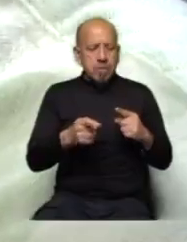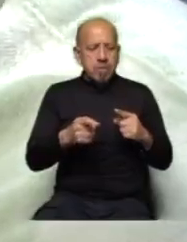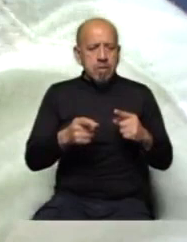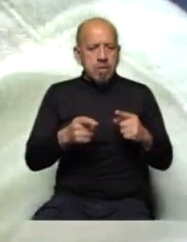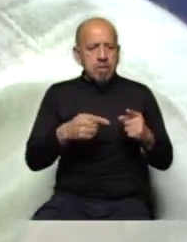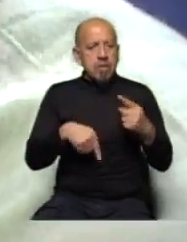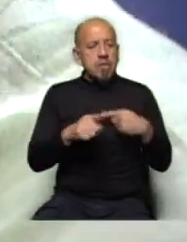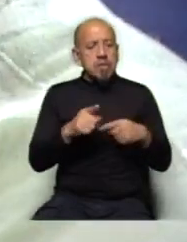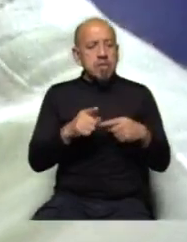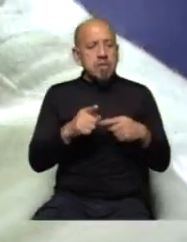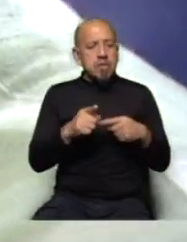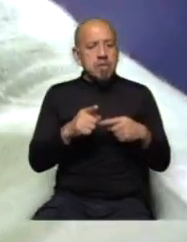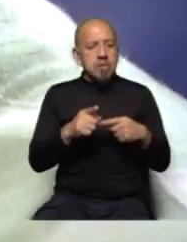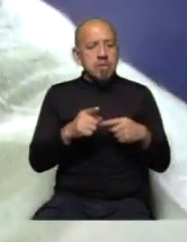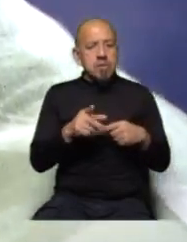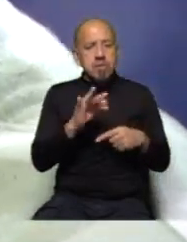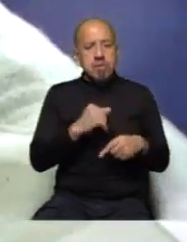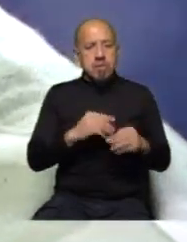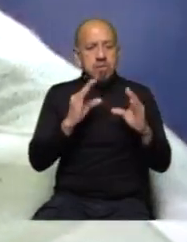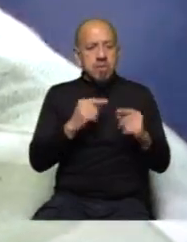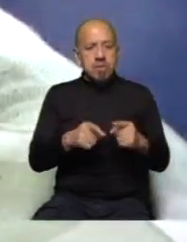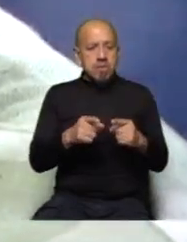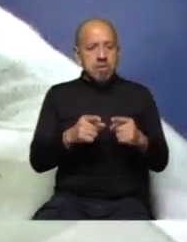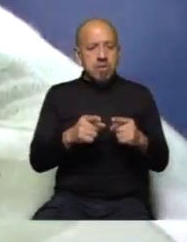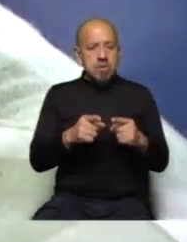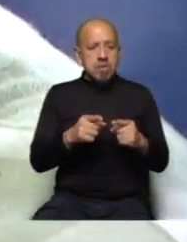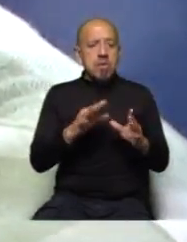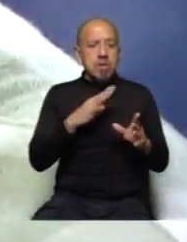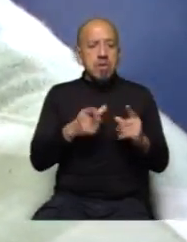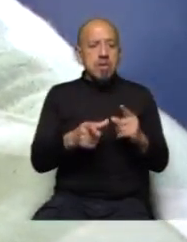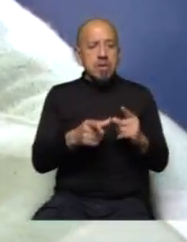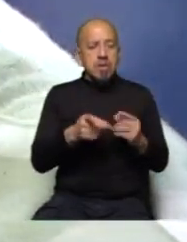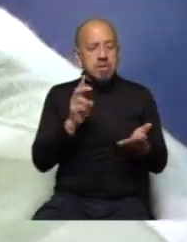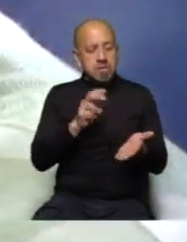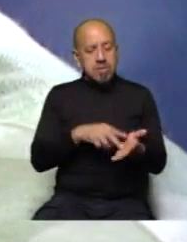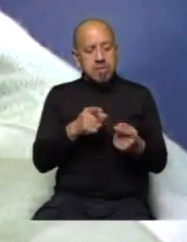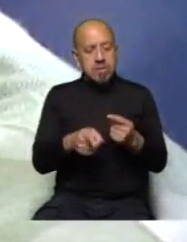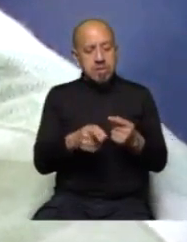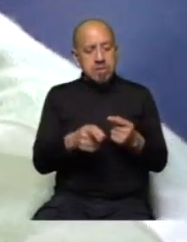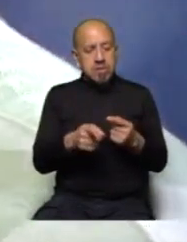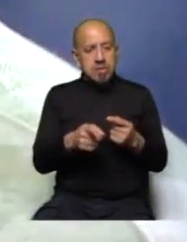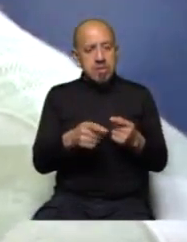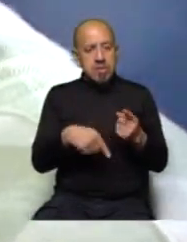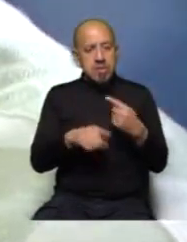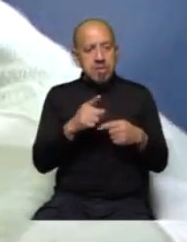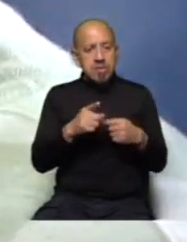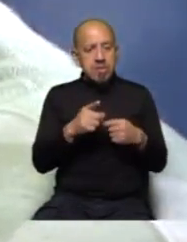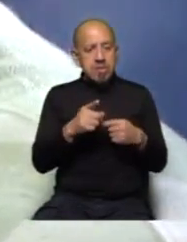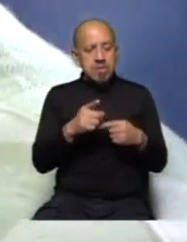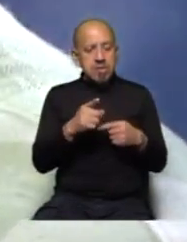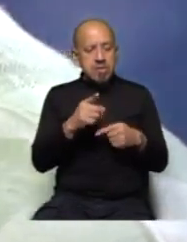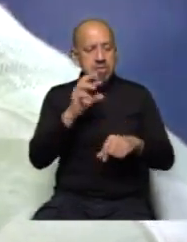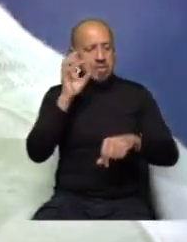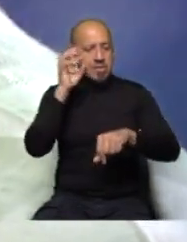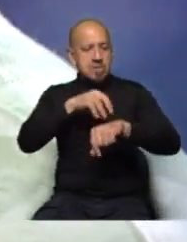noche noche desde que Alicia había caído en cama había aplicado sigilosamente su boca su trompa Mejor